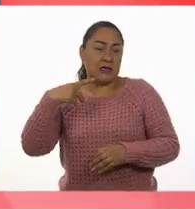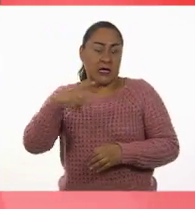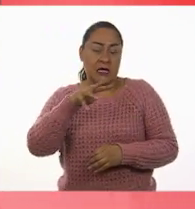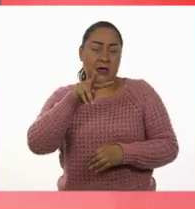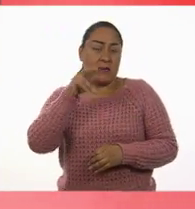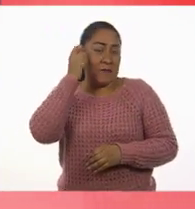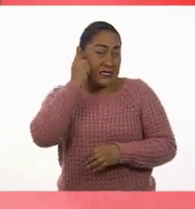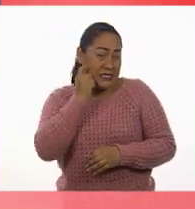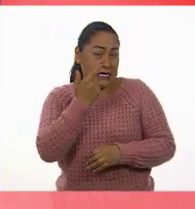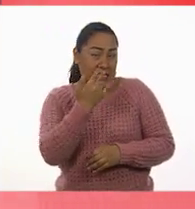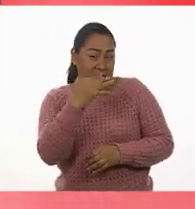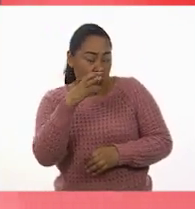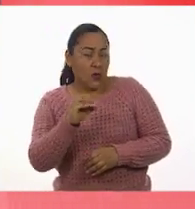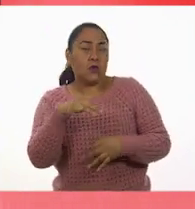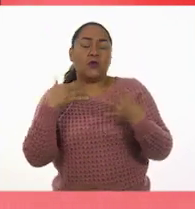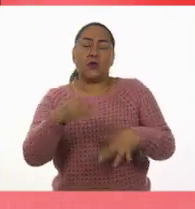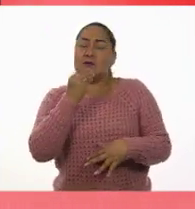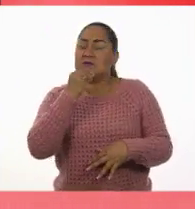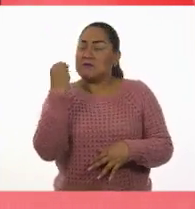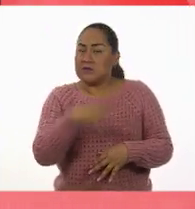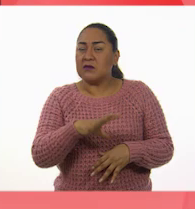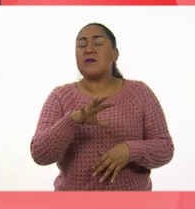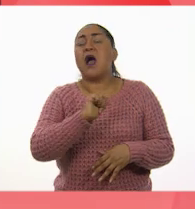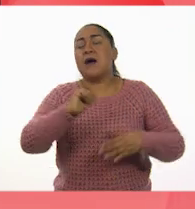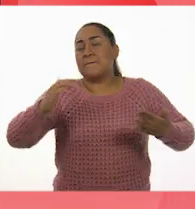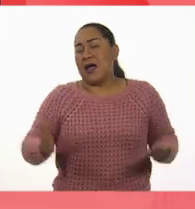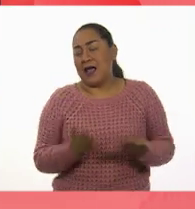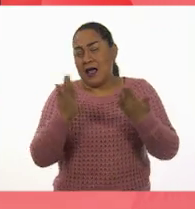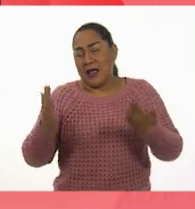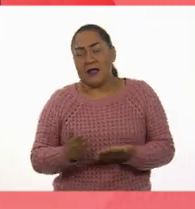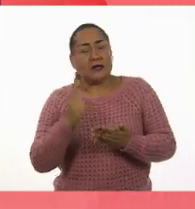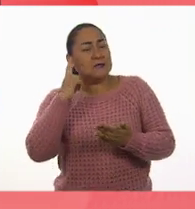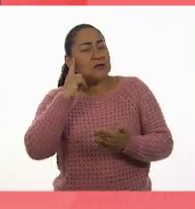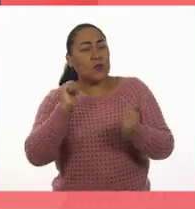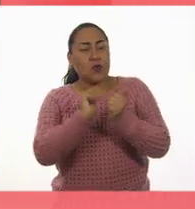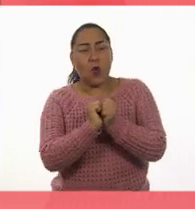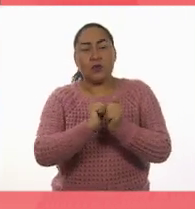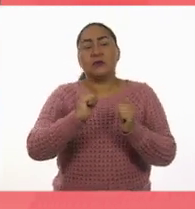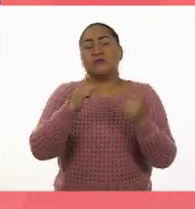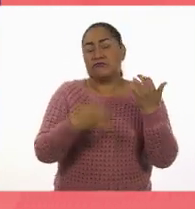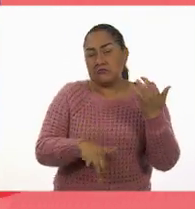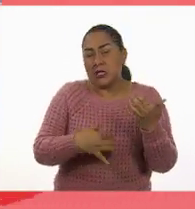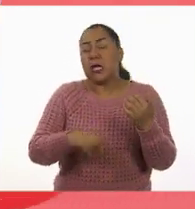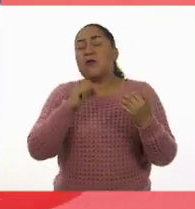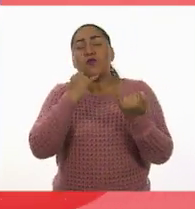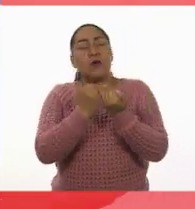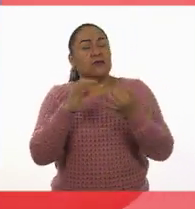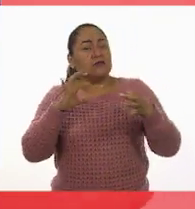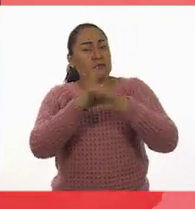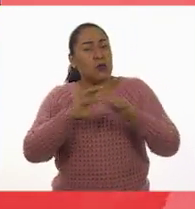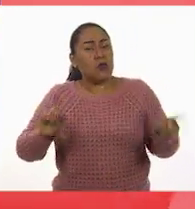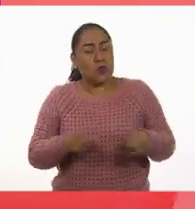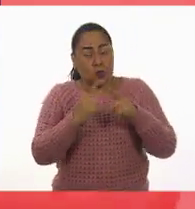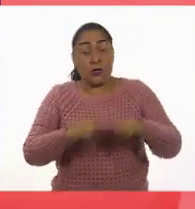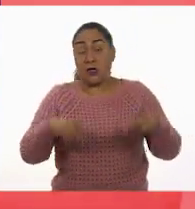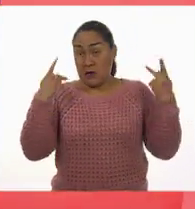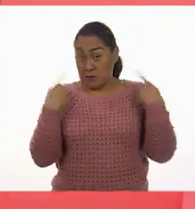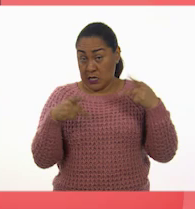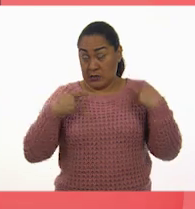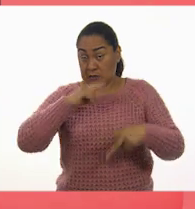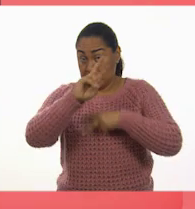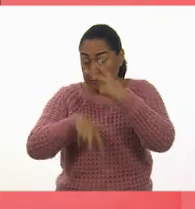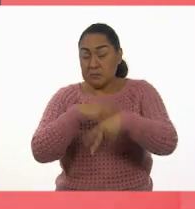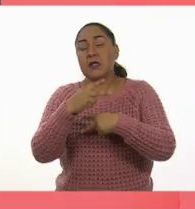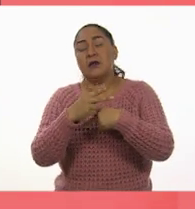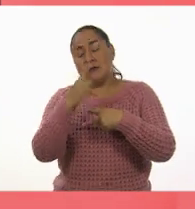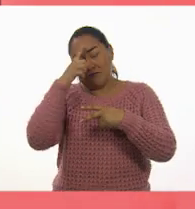Saldaña, famosa por sus fandangos que suenan al ritmo de los sones de tarima y al compás de la música. Los asistentes se